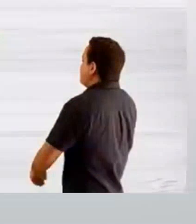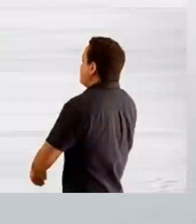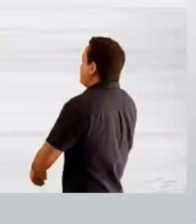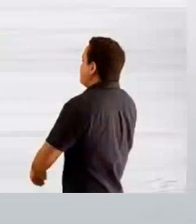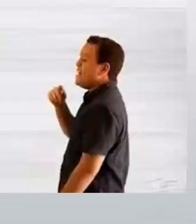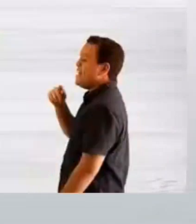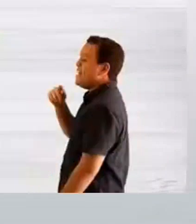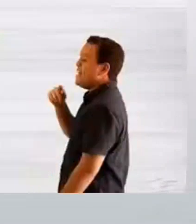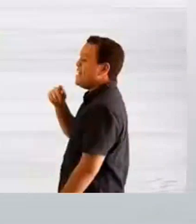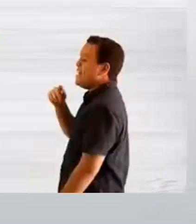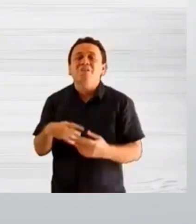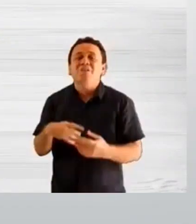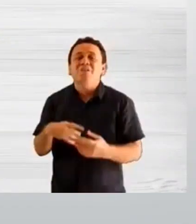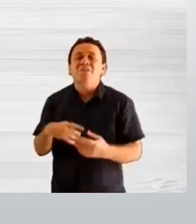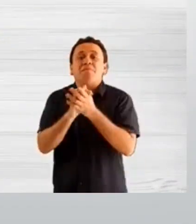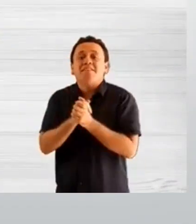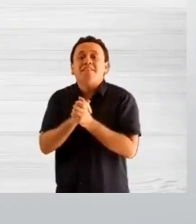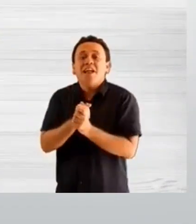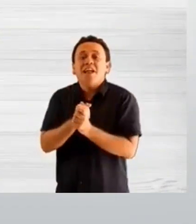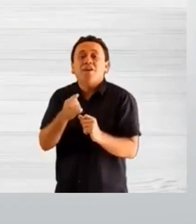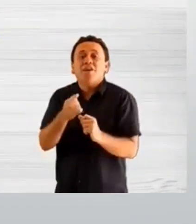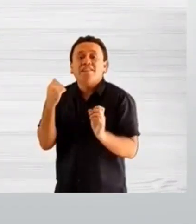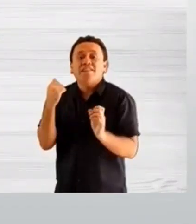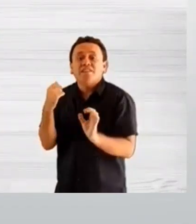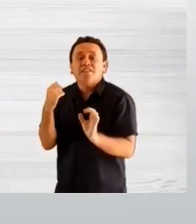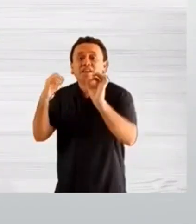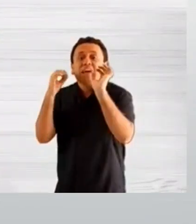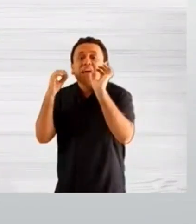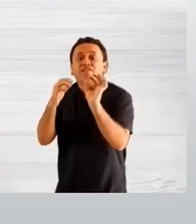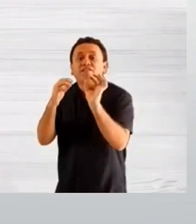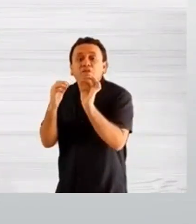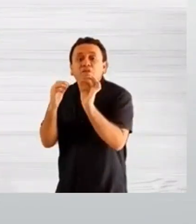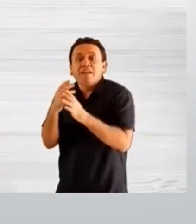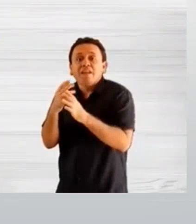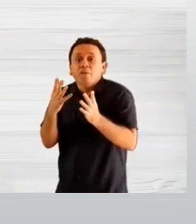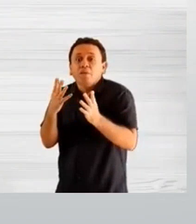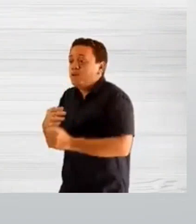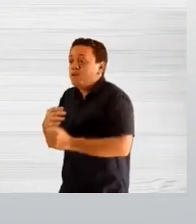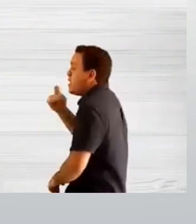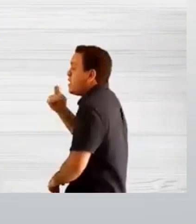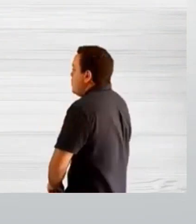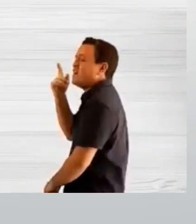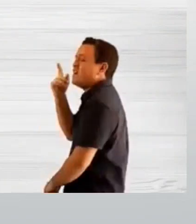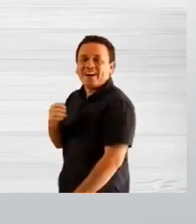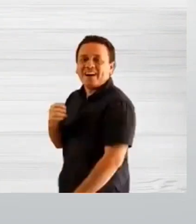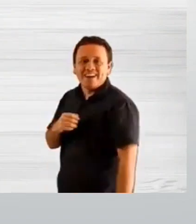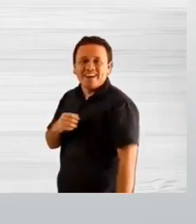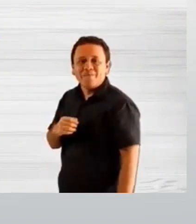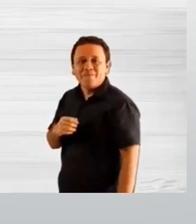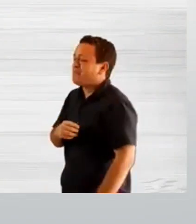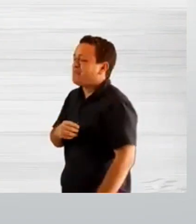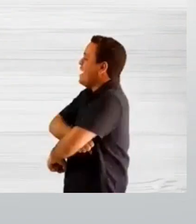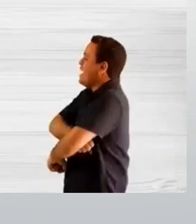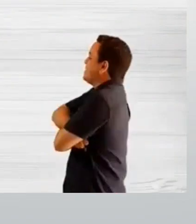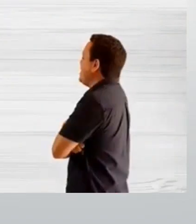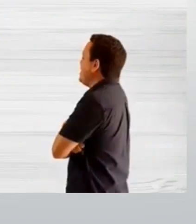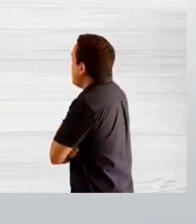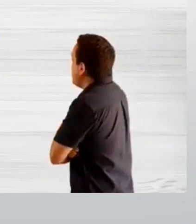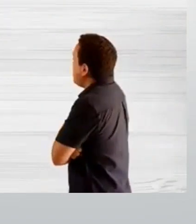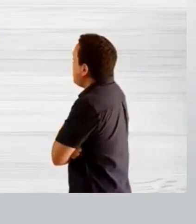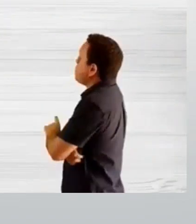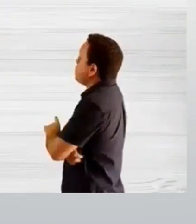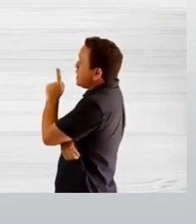porque ocurre sobre una línea recta y uniformemente variado porque la aceleración es constante, uniforme, nunca va a cambiar.